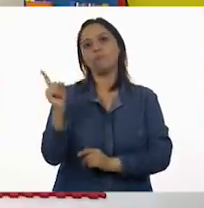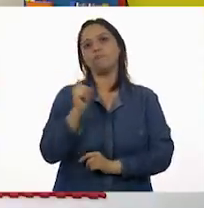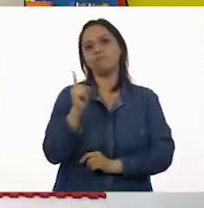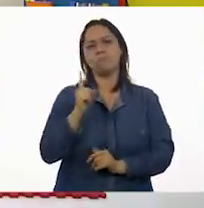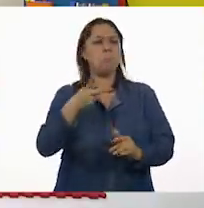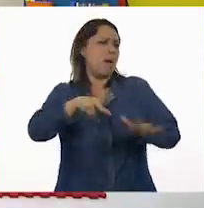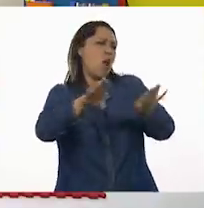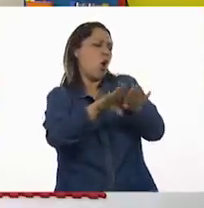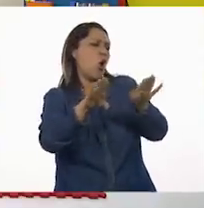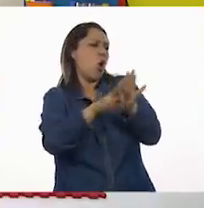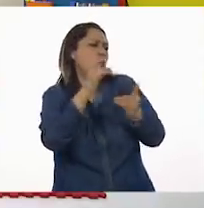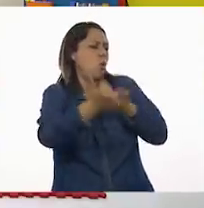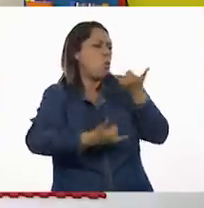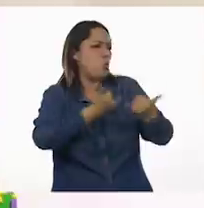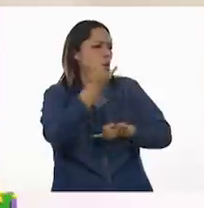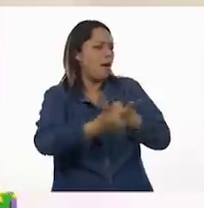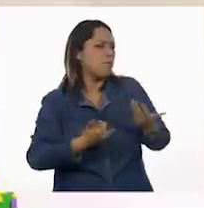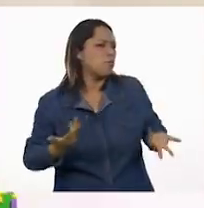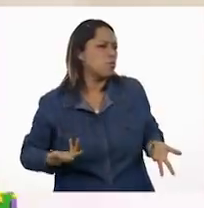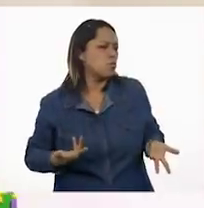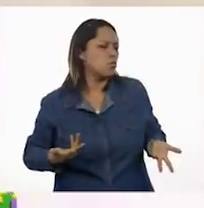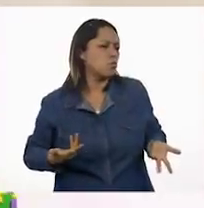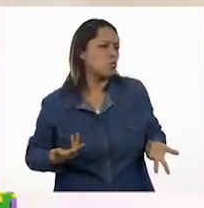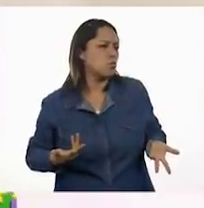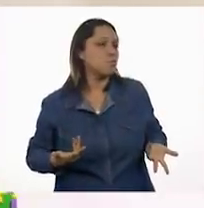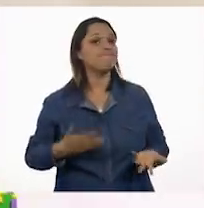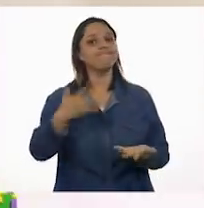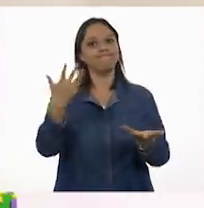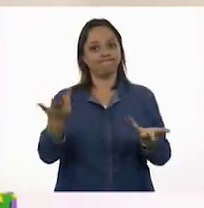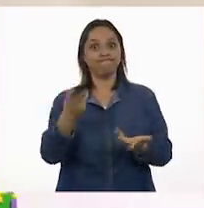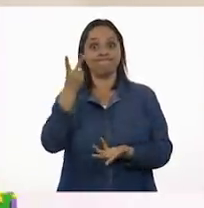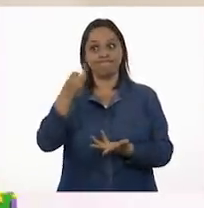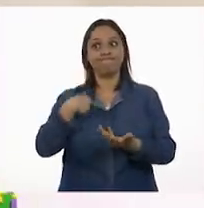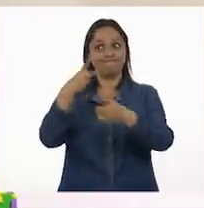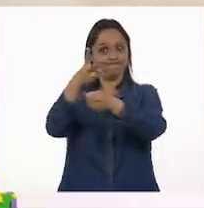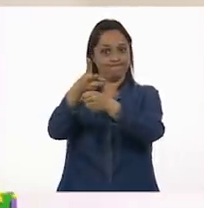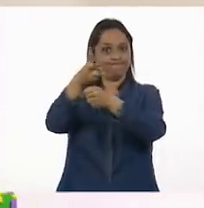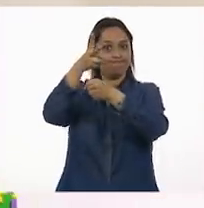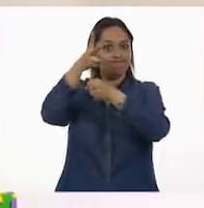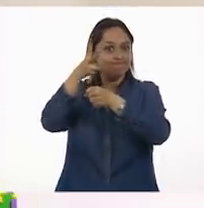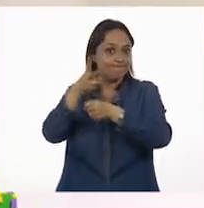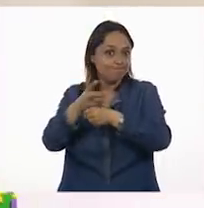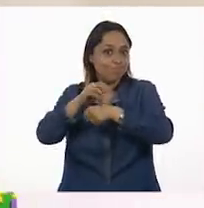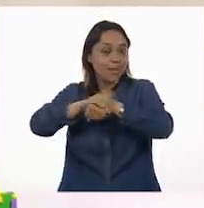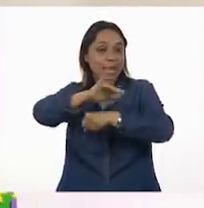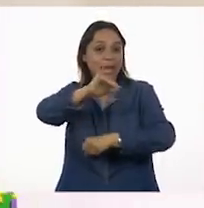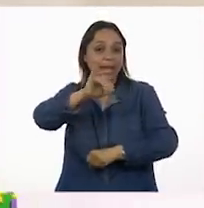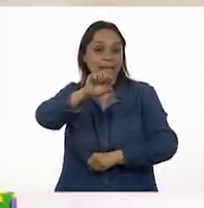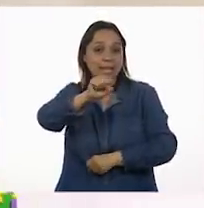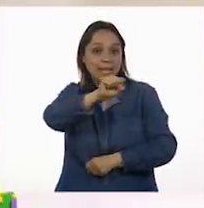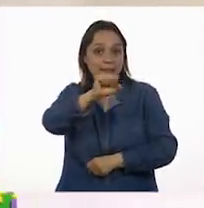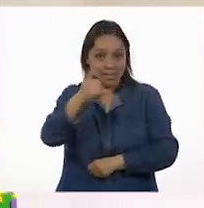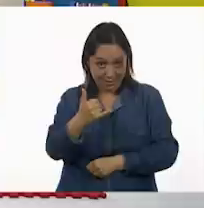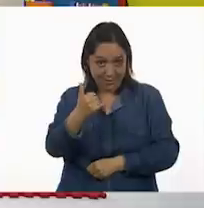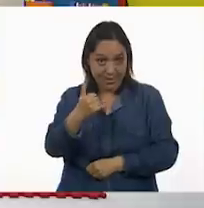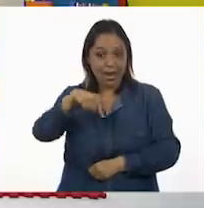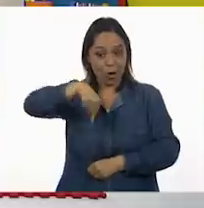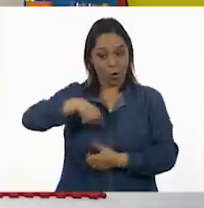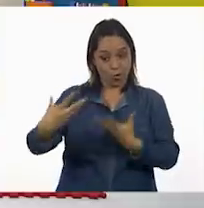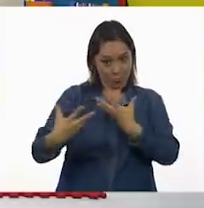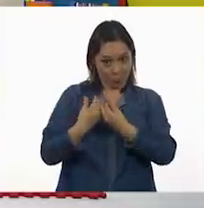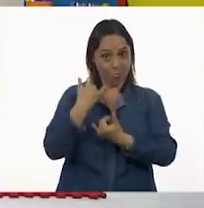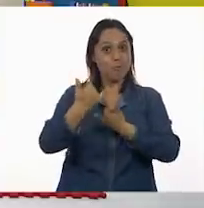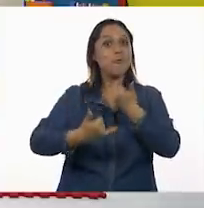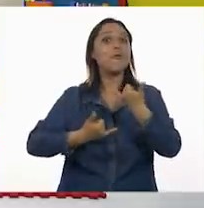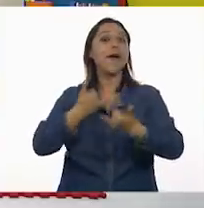entonces vamos a hacer para jugarlo? Ah, pues para eso invitaremos a nuestra amiga Jessie a jugar con nosotras.